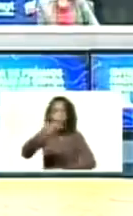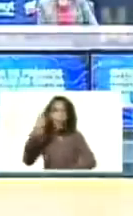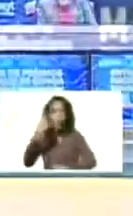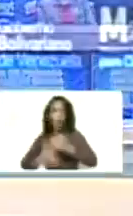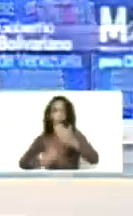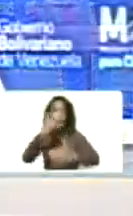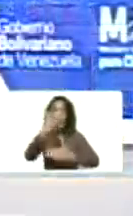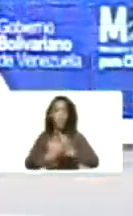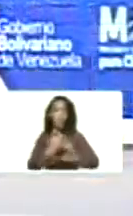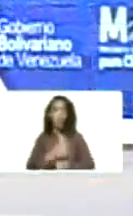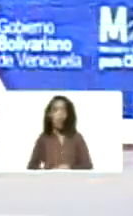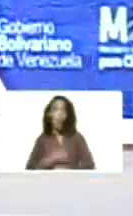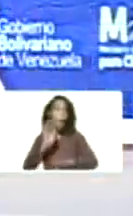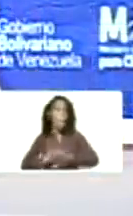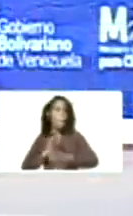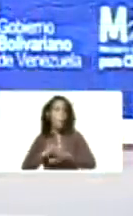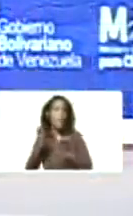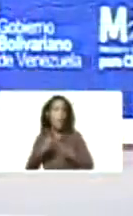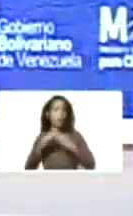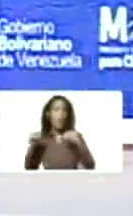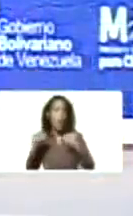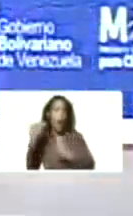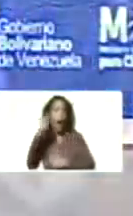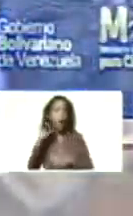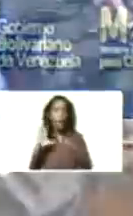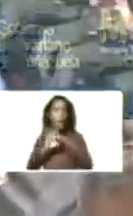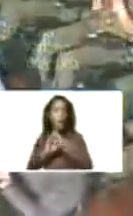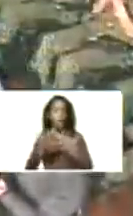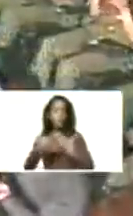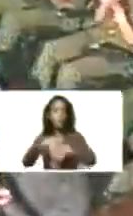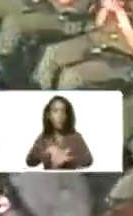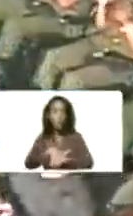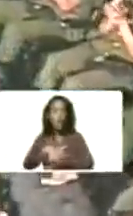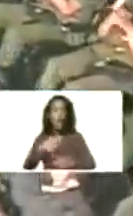proyectos, porque todos están articulados a la vida social,